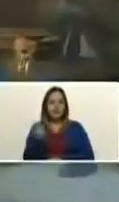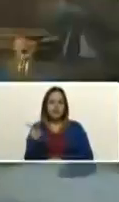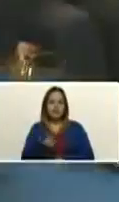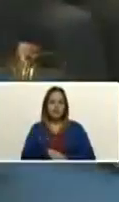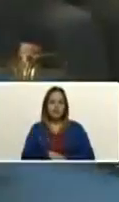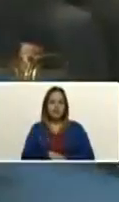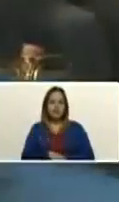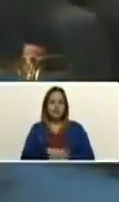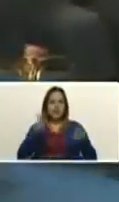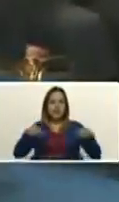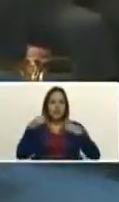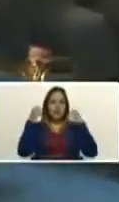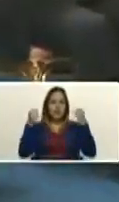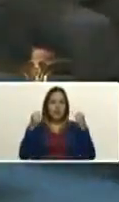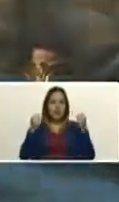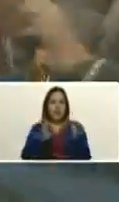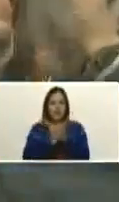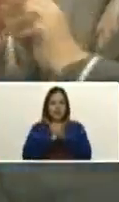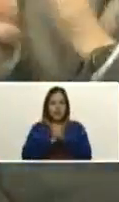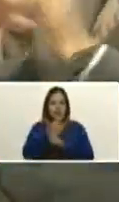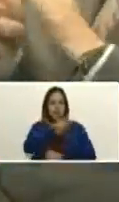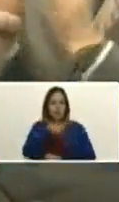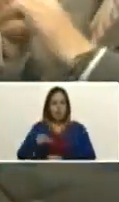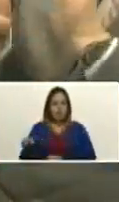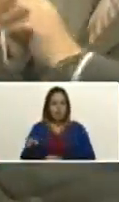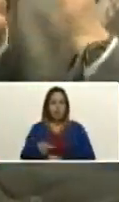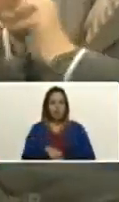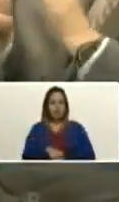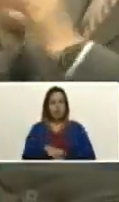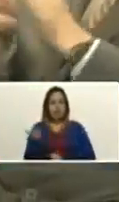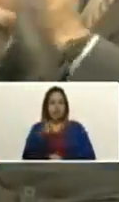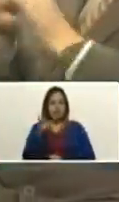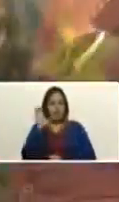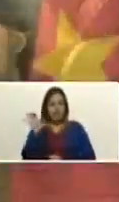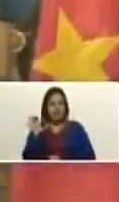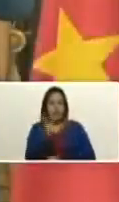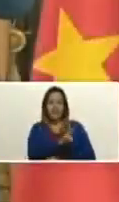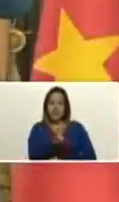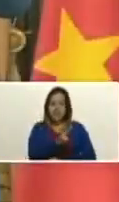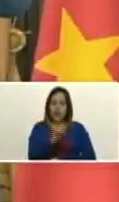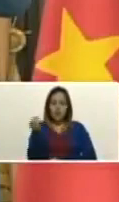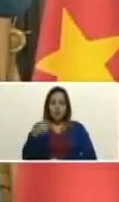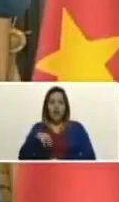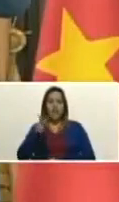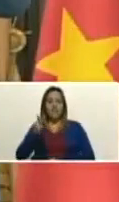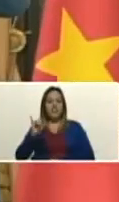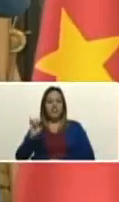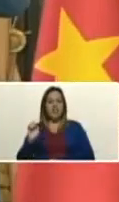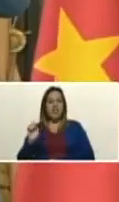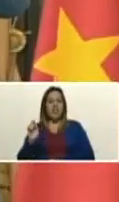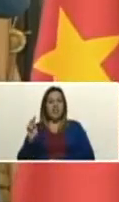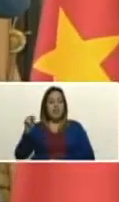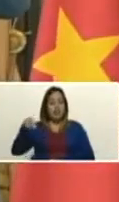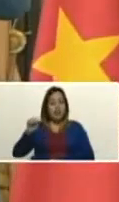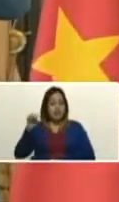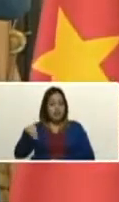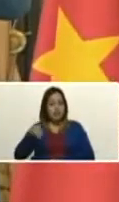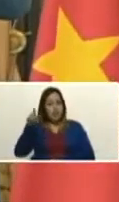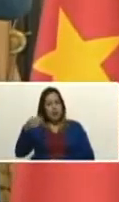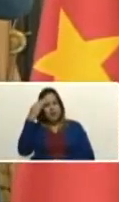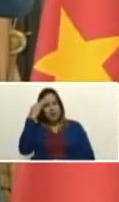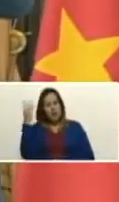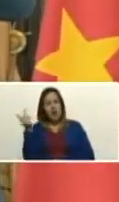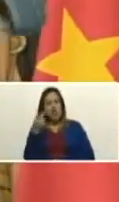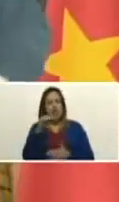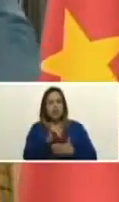¡Que viva la amistad del pueblo vietnamita y el pueblo de Venezuela! ¡Que viva la memoria eterna de Ho Chi Minh y de Hugo Chávez!